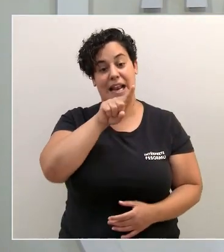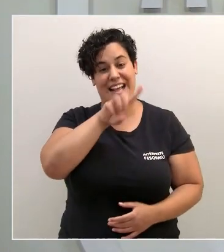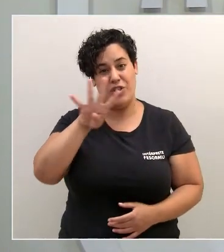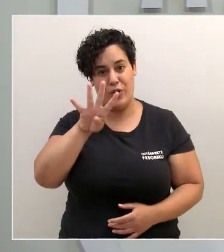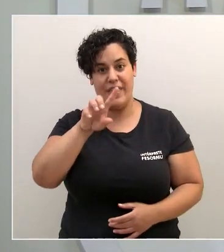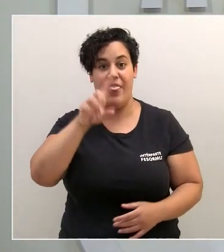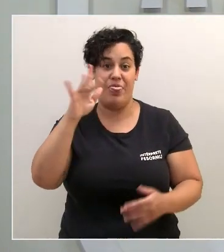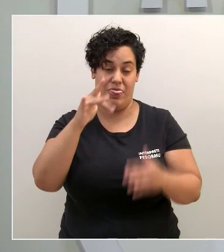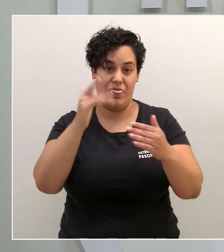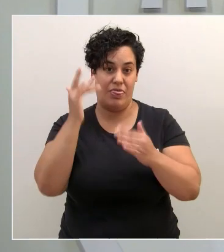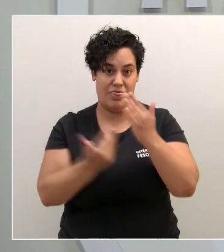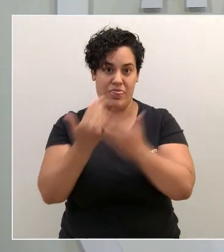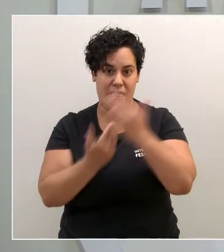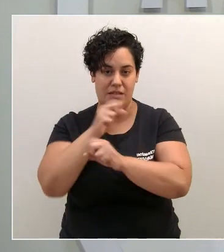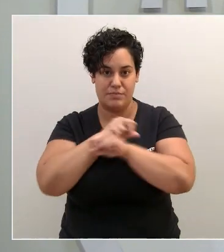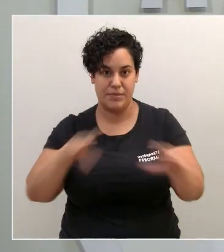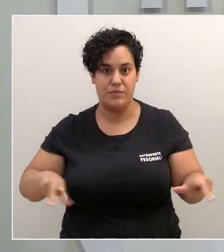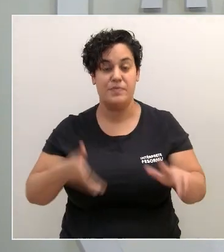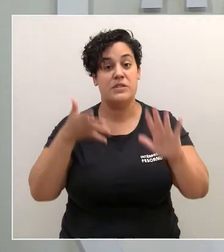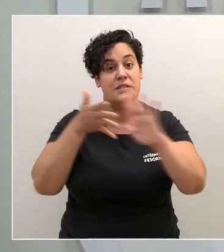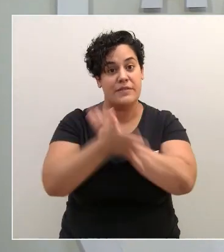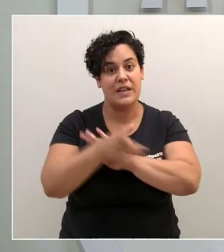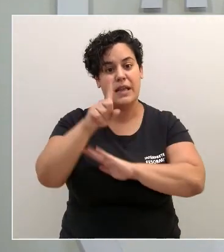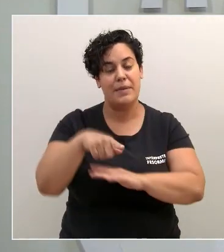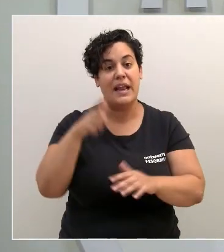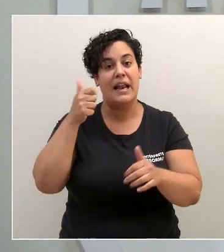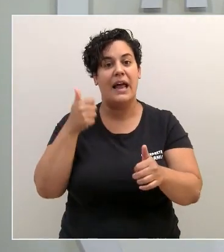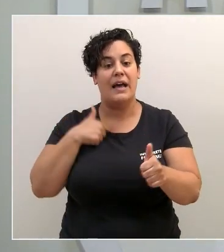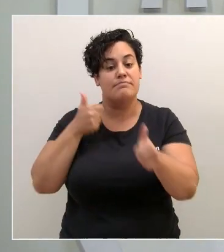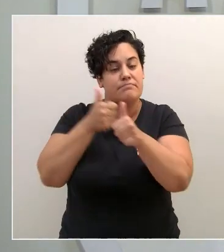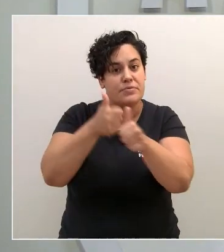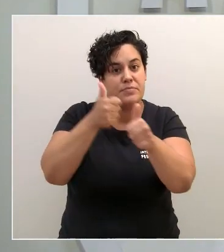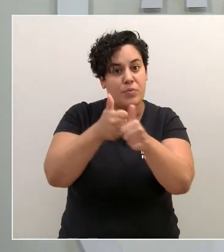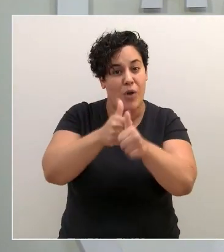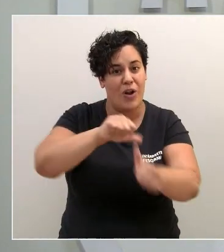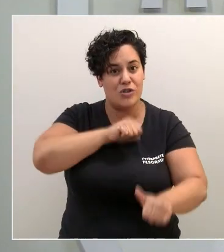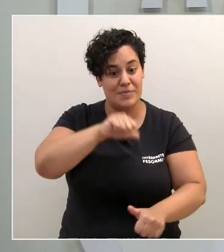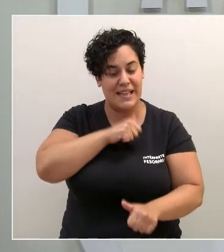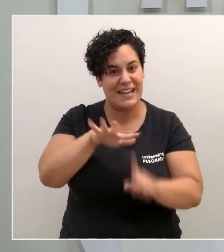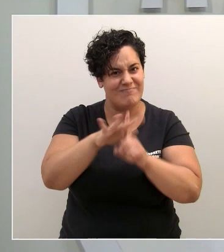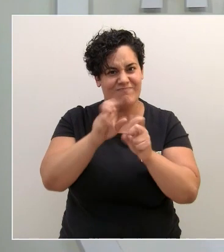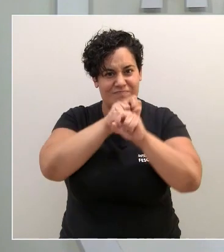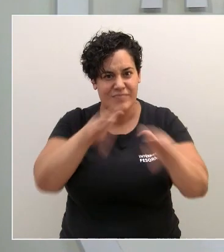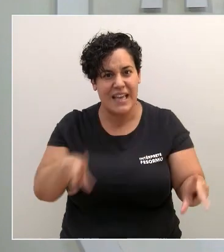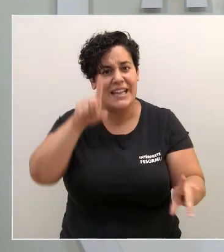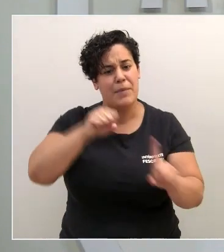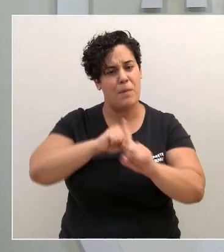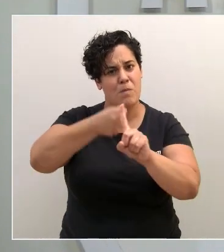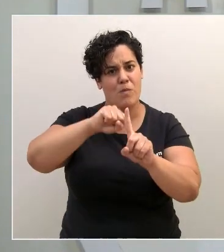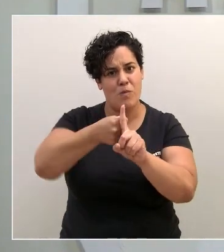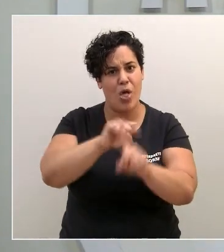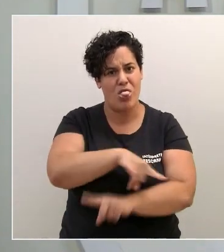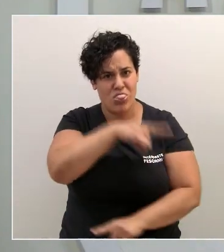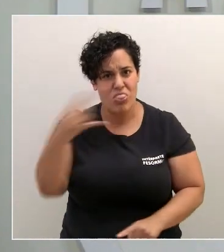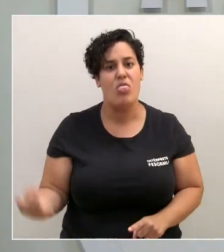Una incidencia que está repercutiendo en la presión asistencial de nuestros hospitales y además está suponiendo una presión adicional de